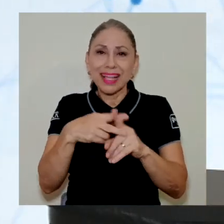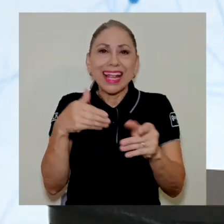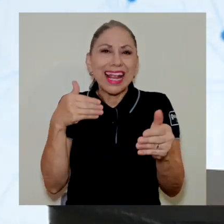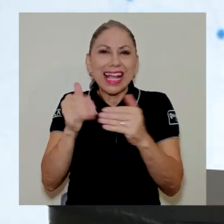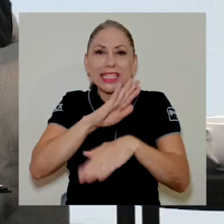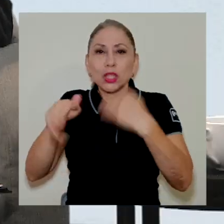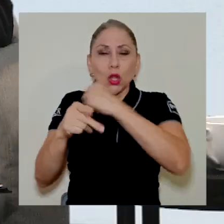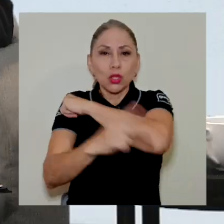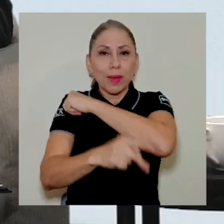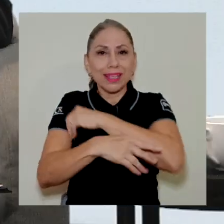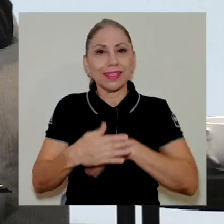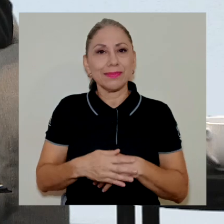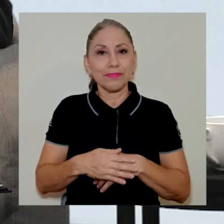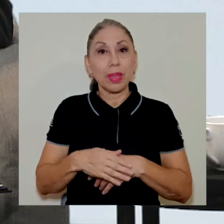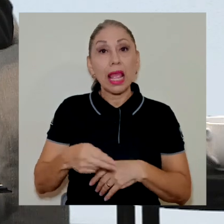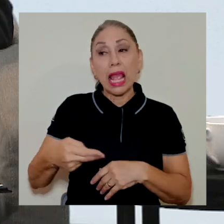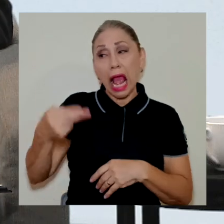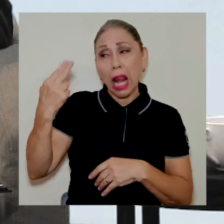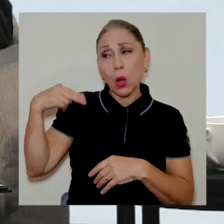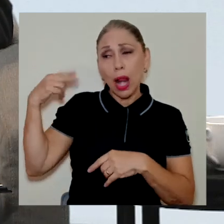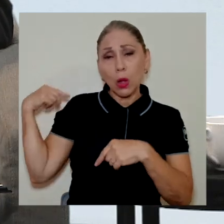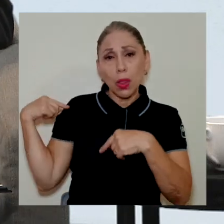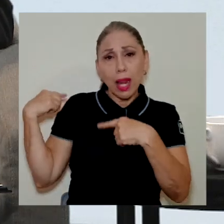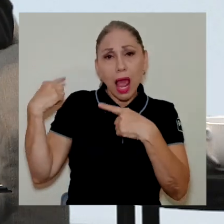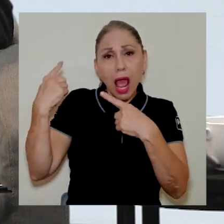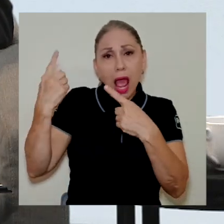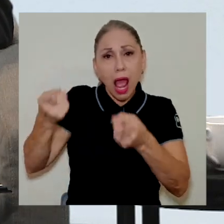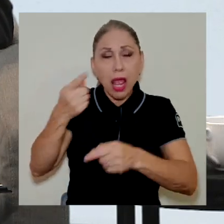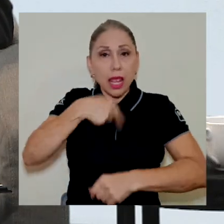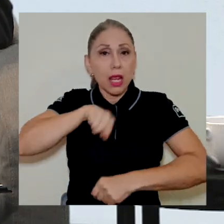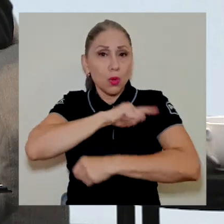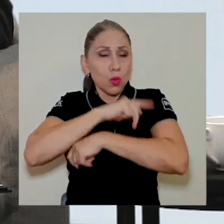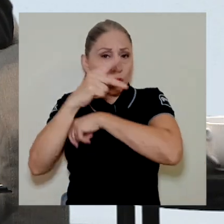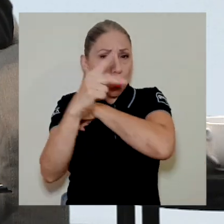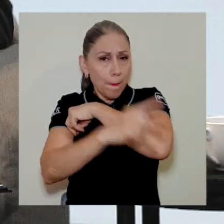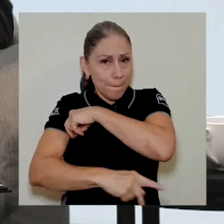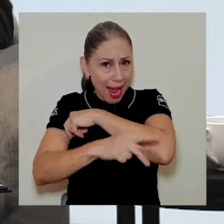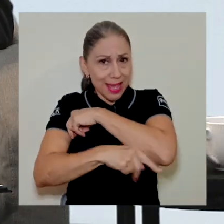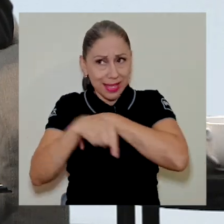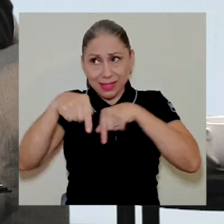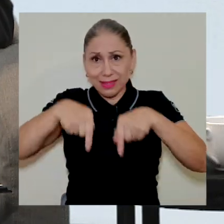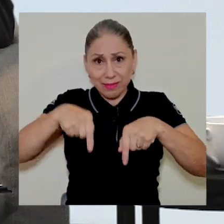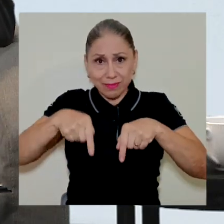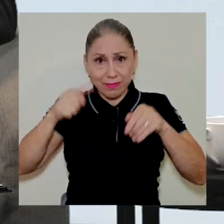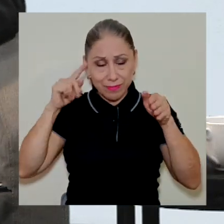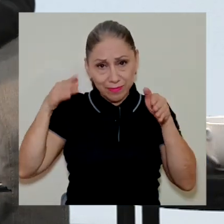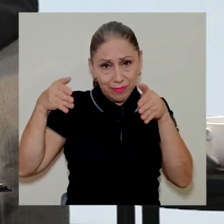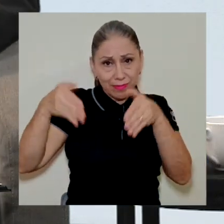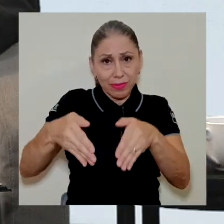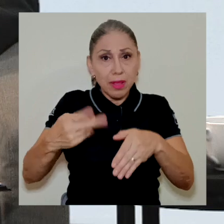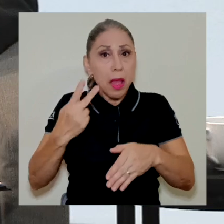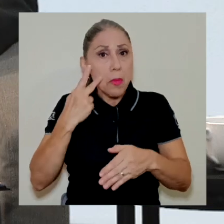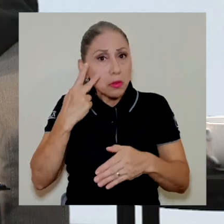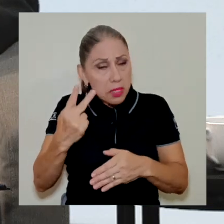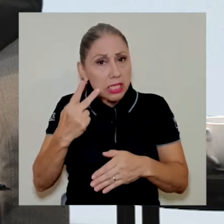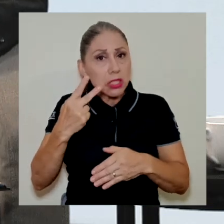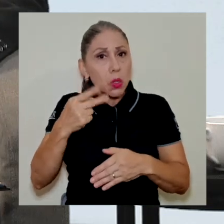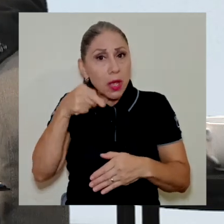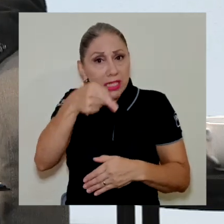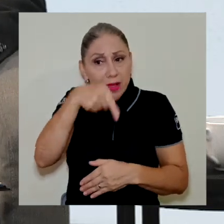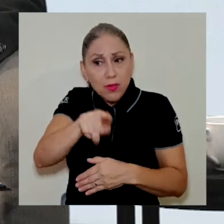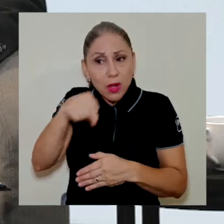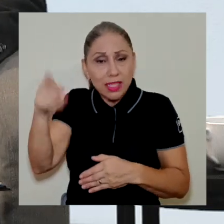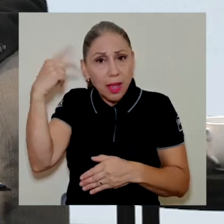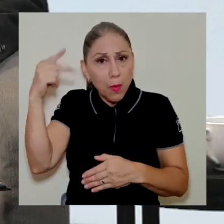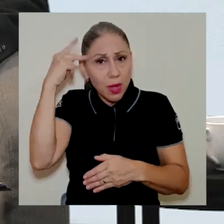países. A lo largo de la historia, Marcela, en nuestro país, ya para concentrarnos acá, hemos visto un progreso de